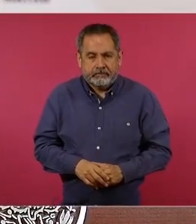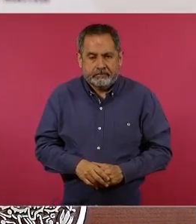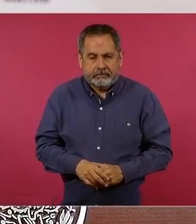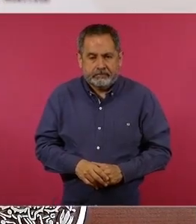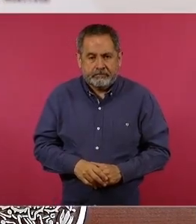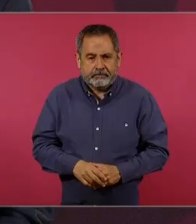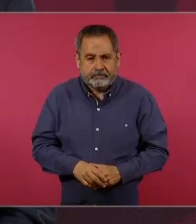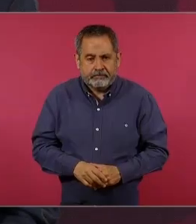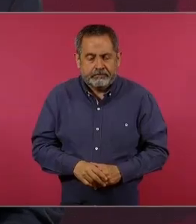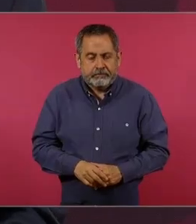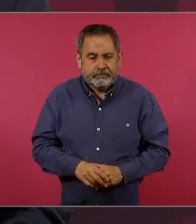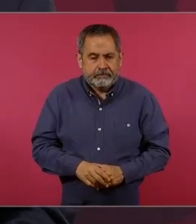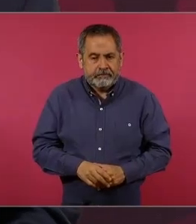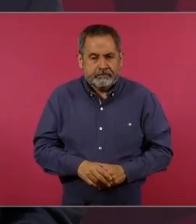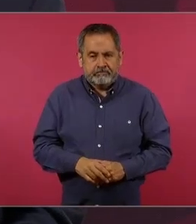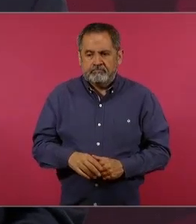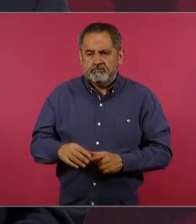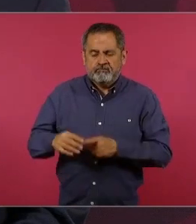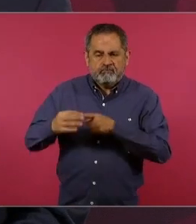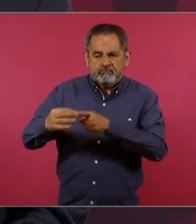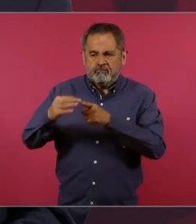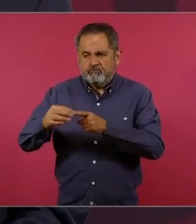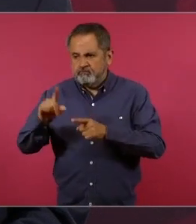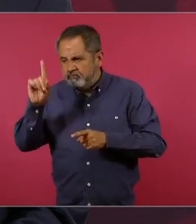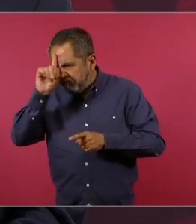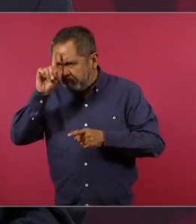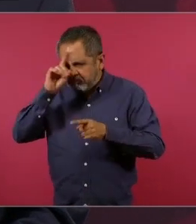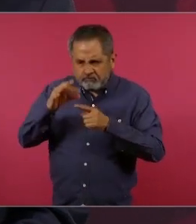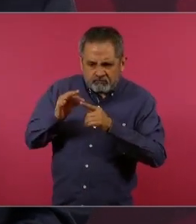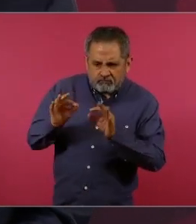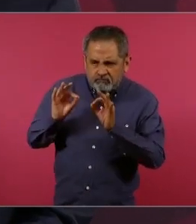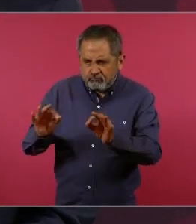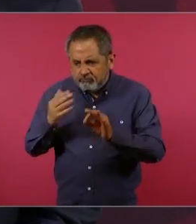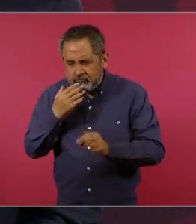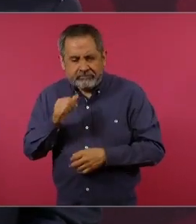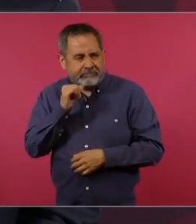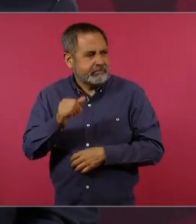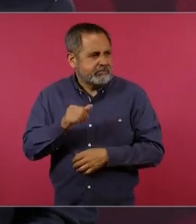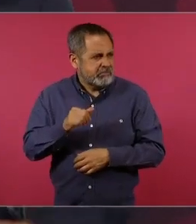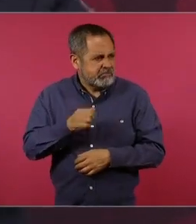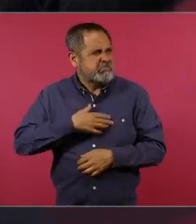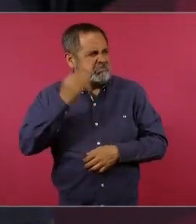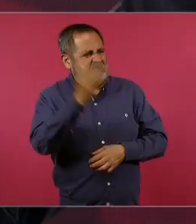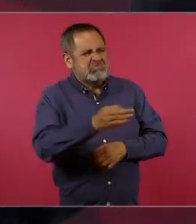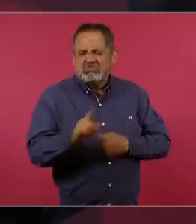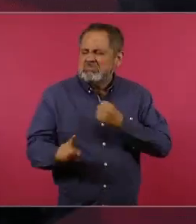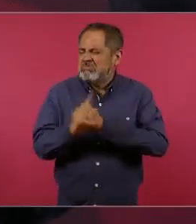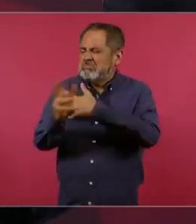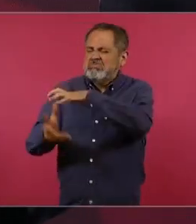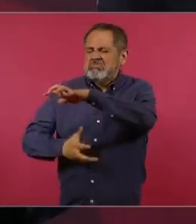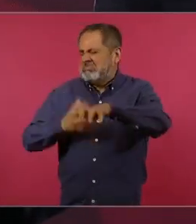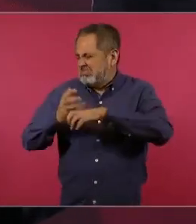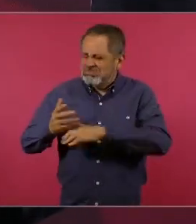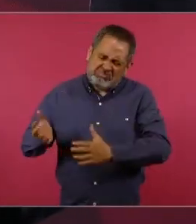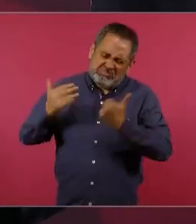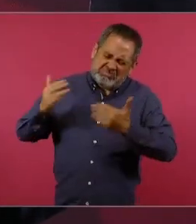no conduce bien y hay violencia, peor,